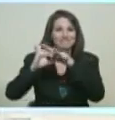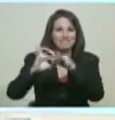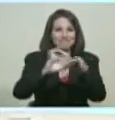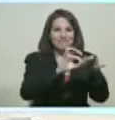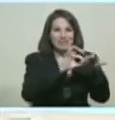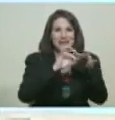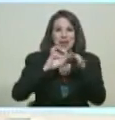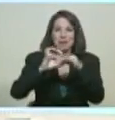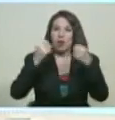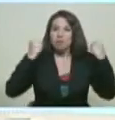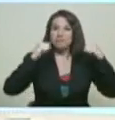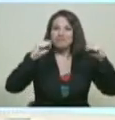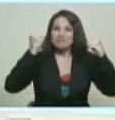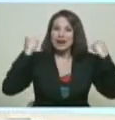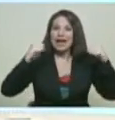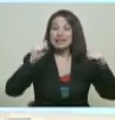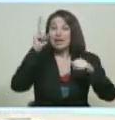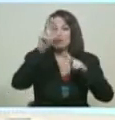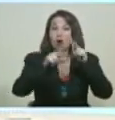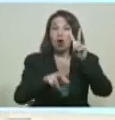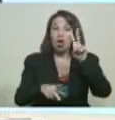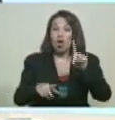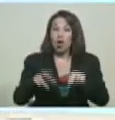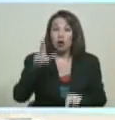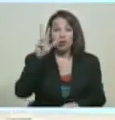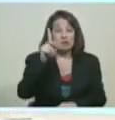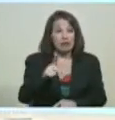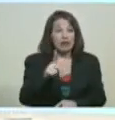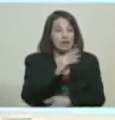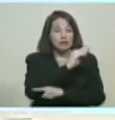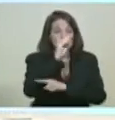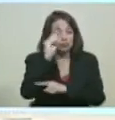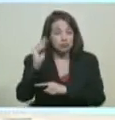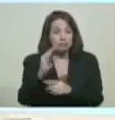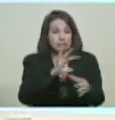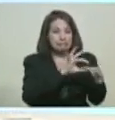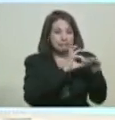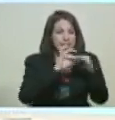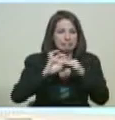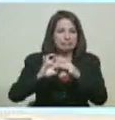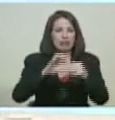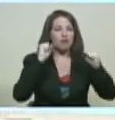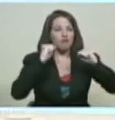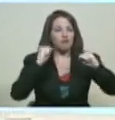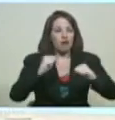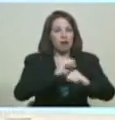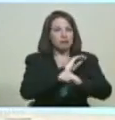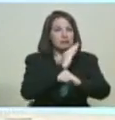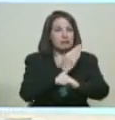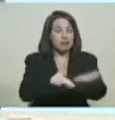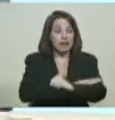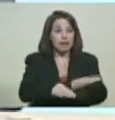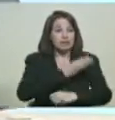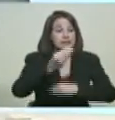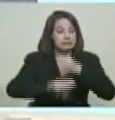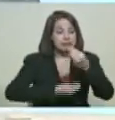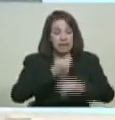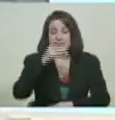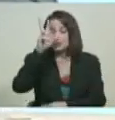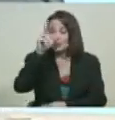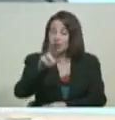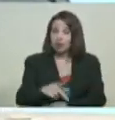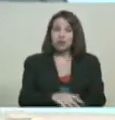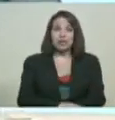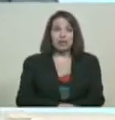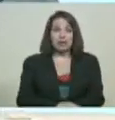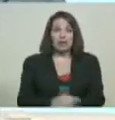acción se construye todos los días se cuida todos los días se hace realce todos los días cuando surgen